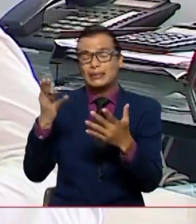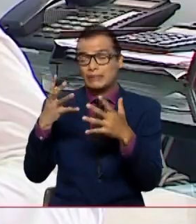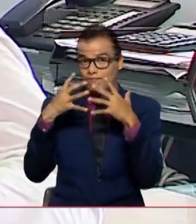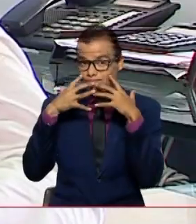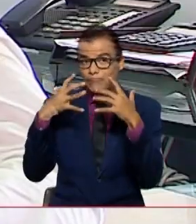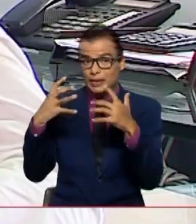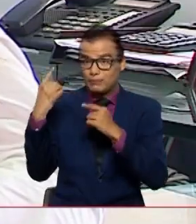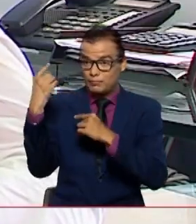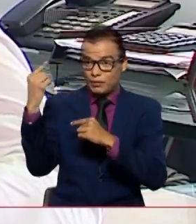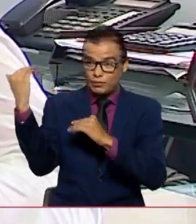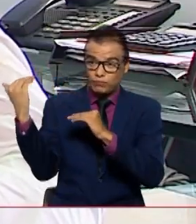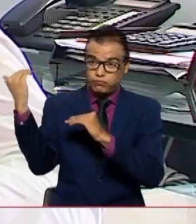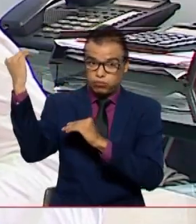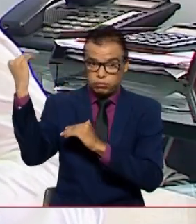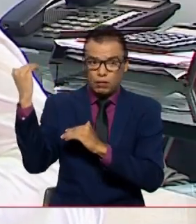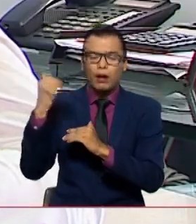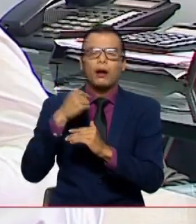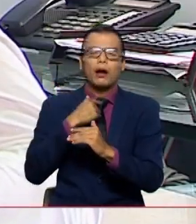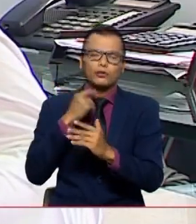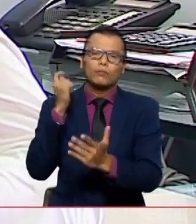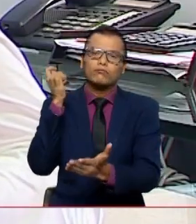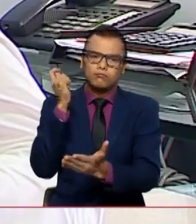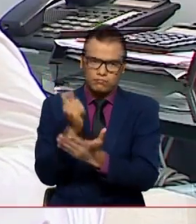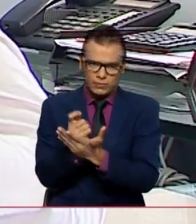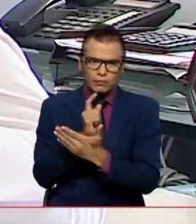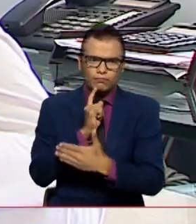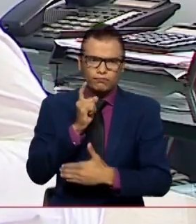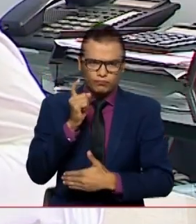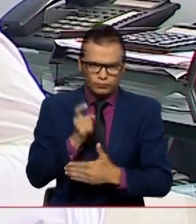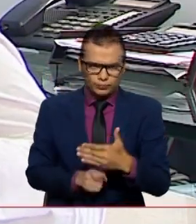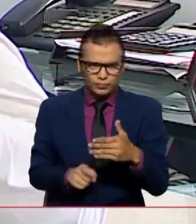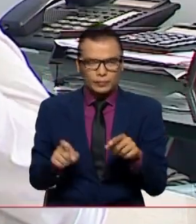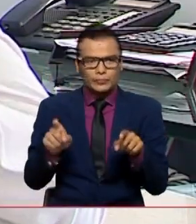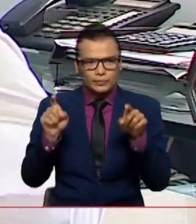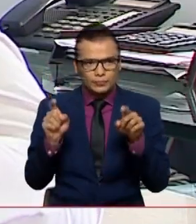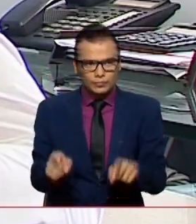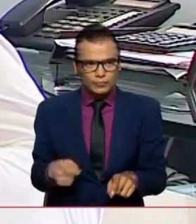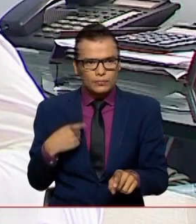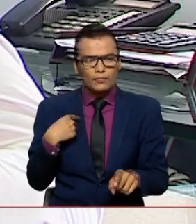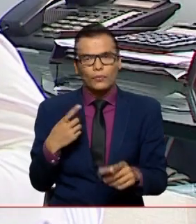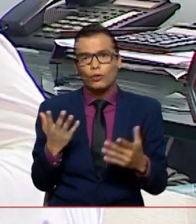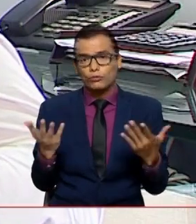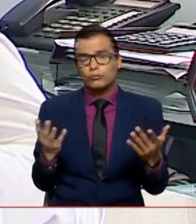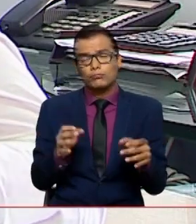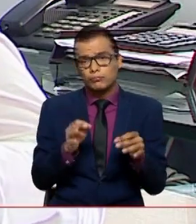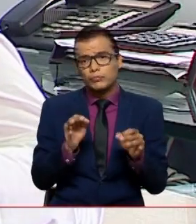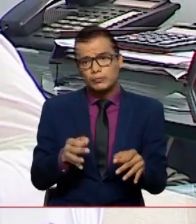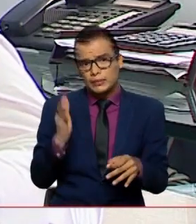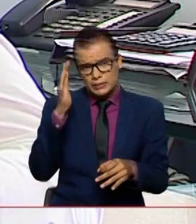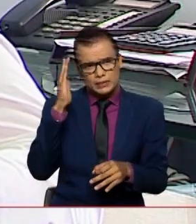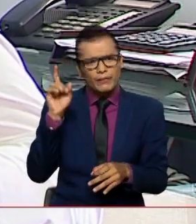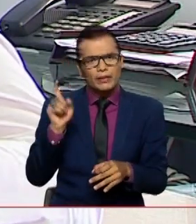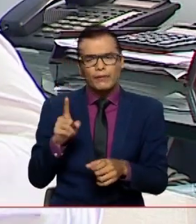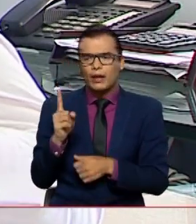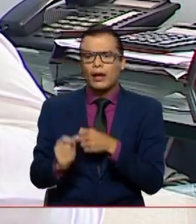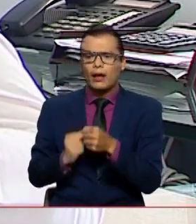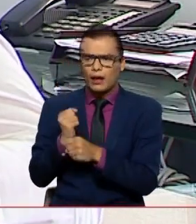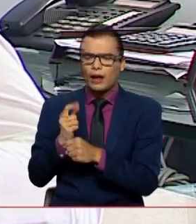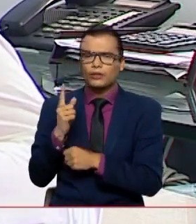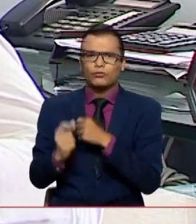y muestre los movimientos o los resultados de mis ingresos y mis gastos, pero que al final